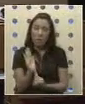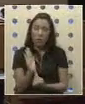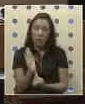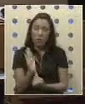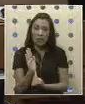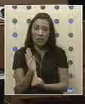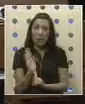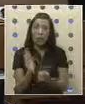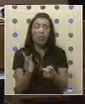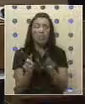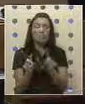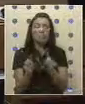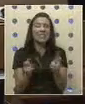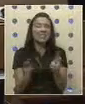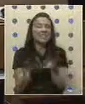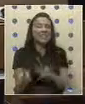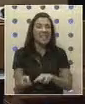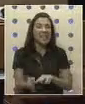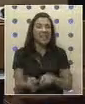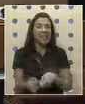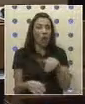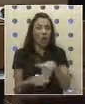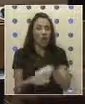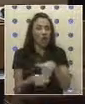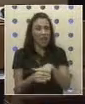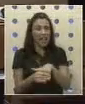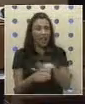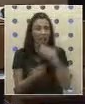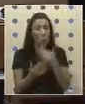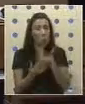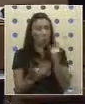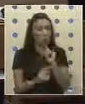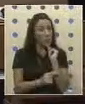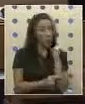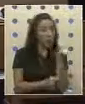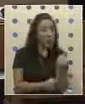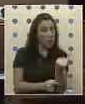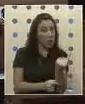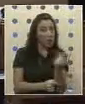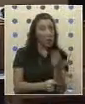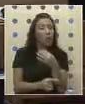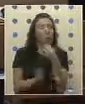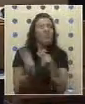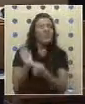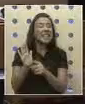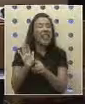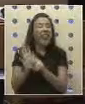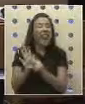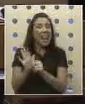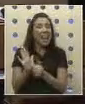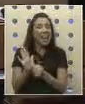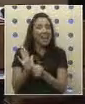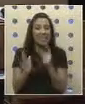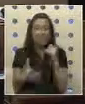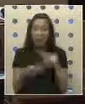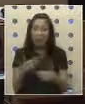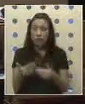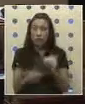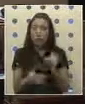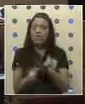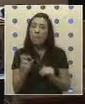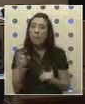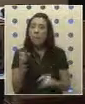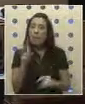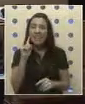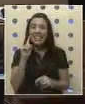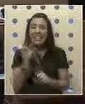del servicio electoral. Cuando el servicio electoral fue consultado respecto a la interpretación de la ley vigente, respecto de si las